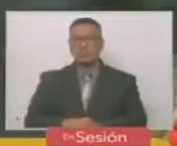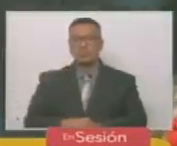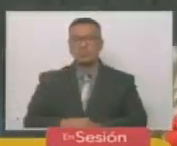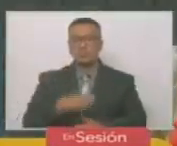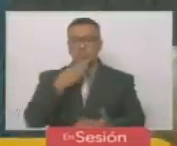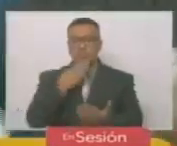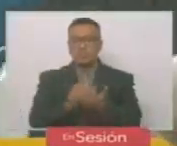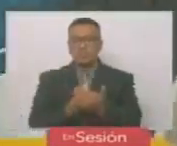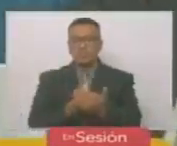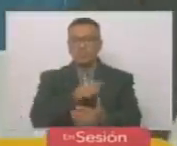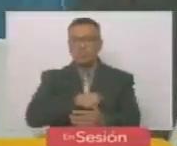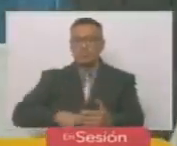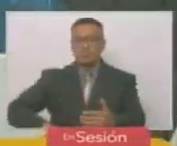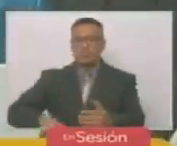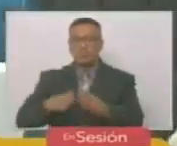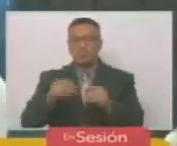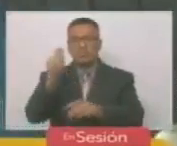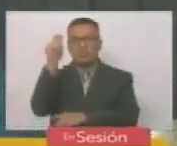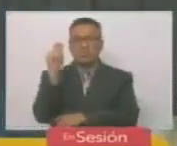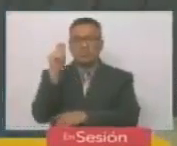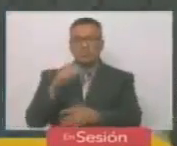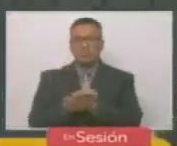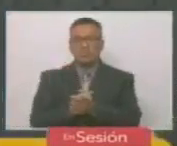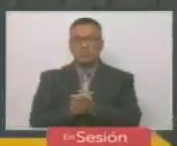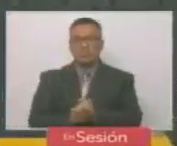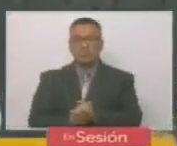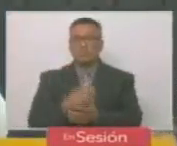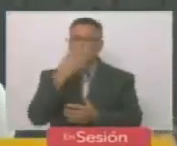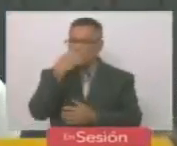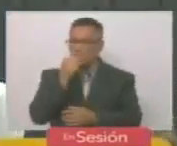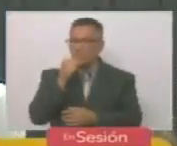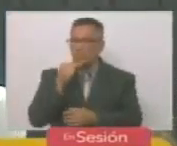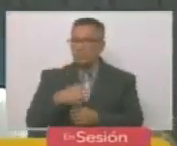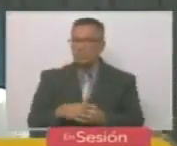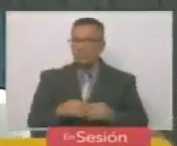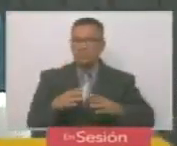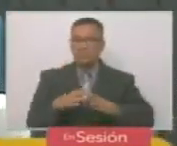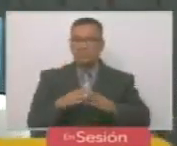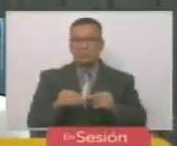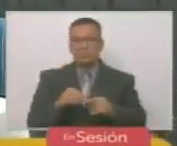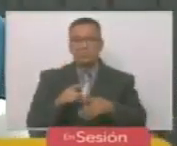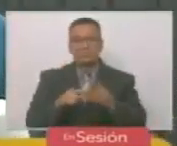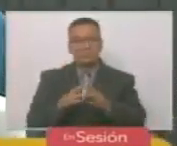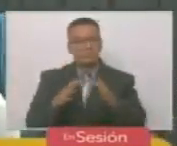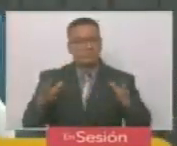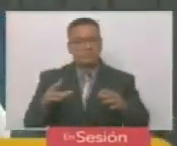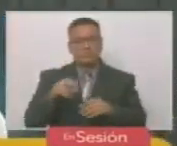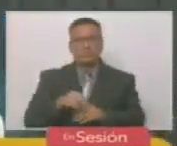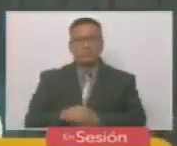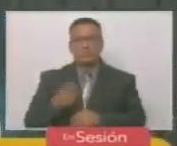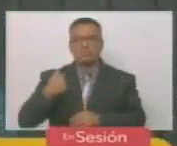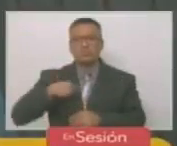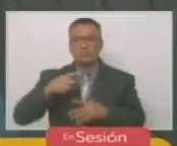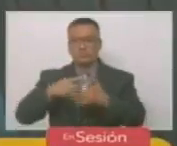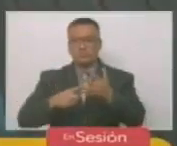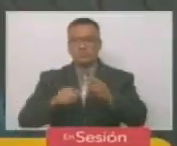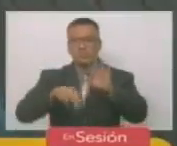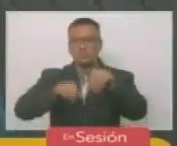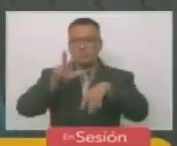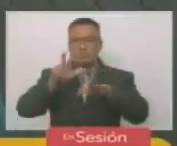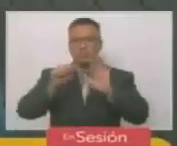Gracias, presidente, colegas diputados. Yo entiendo que lo que sobra no abunda, pero el numeral 13